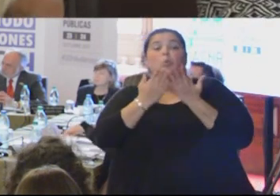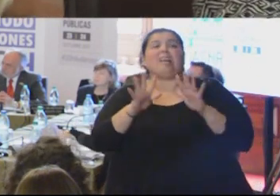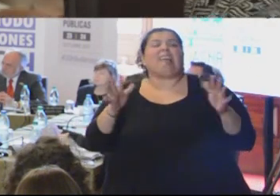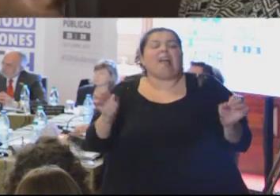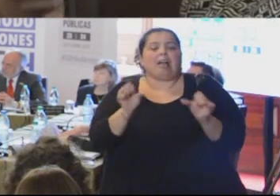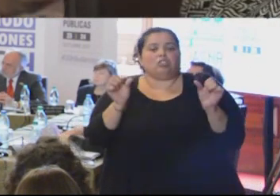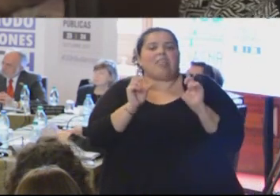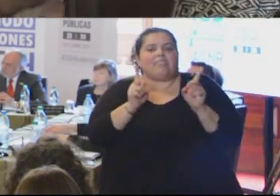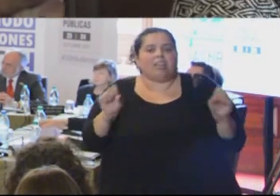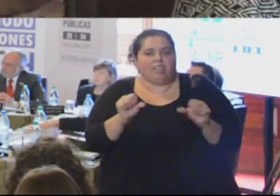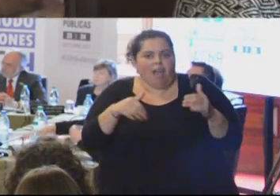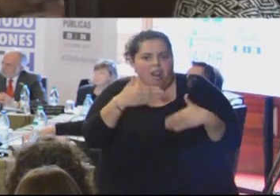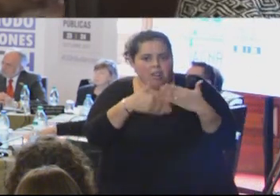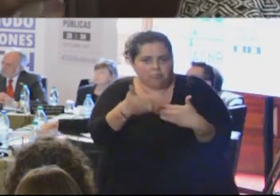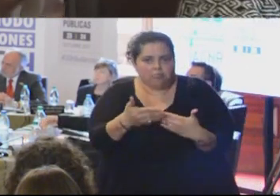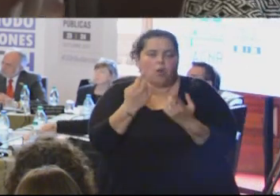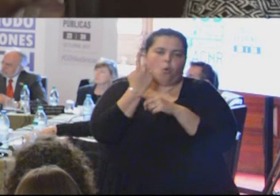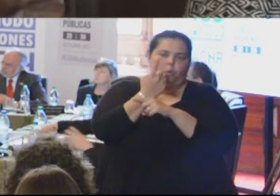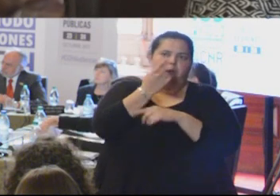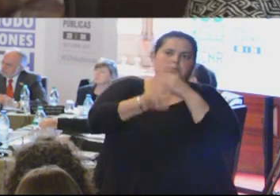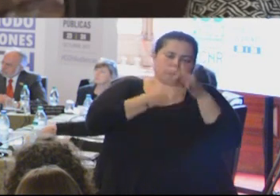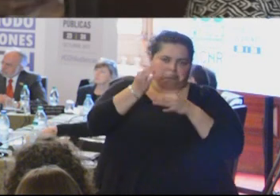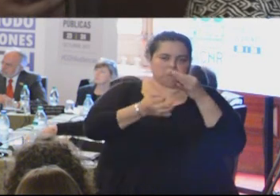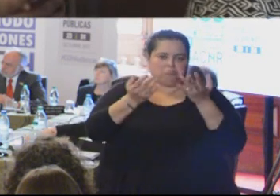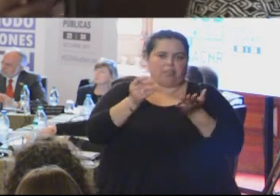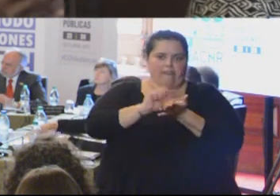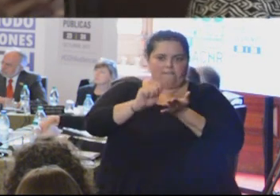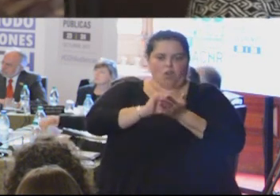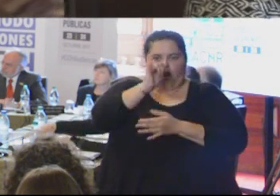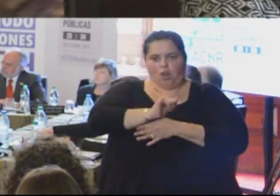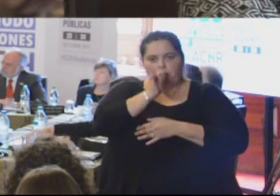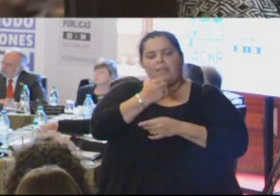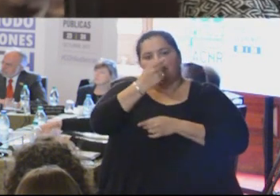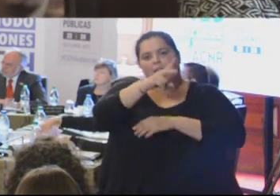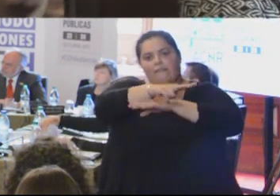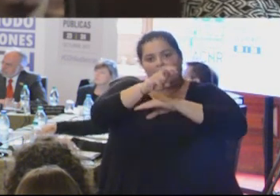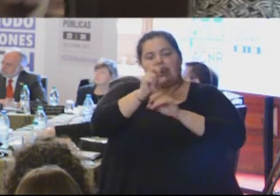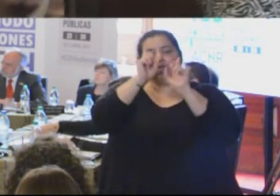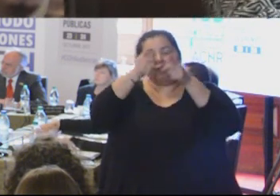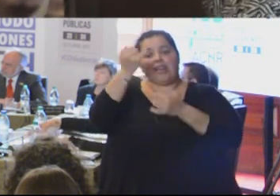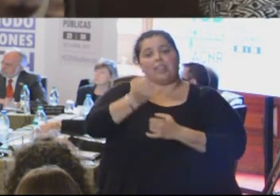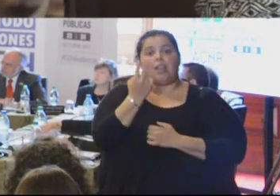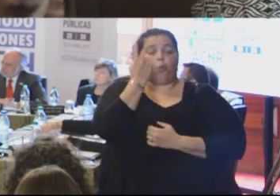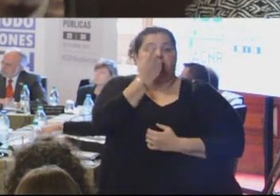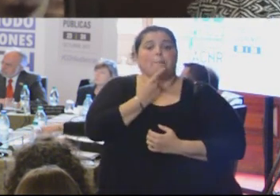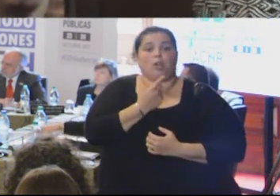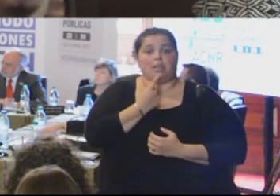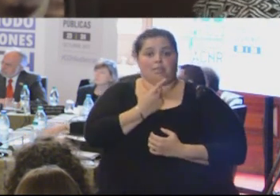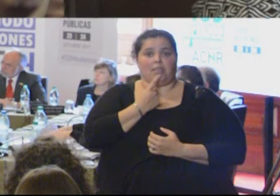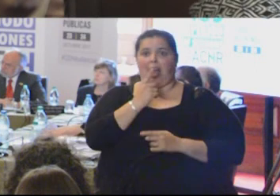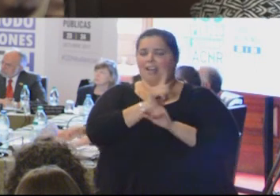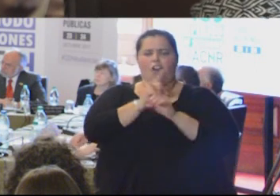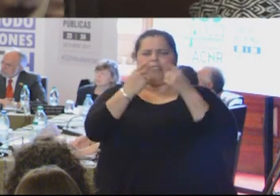una de las recomendaciones que se hace en este informe es que la fiscalidad debería tener una política no diferentes estrategias